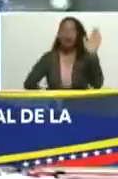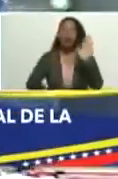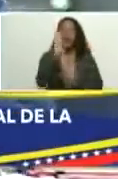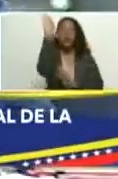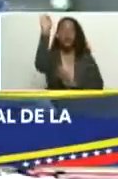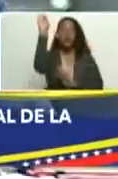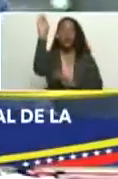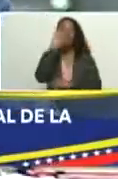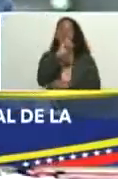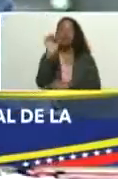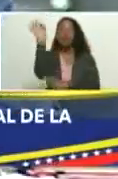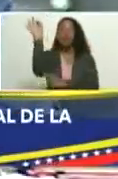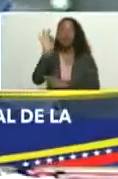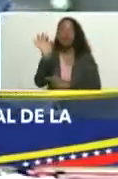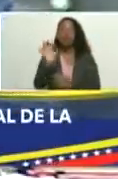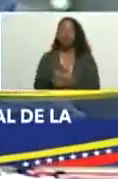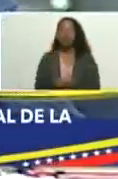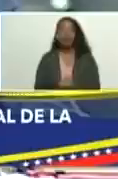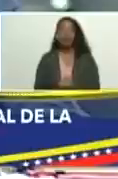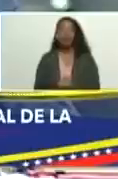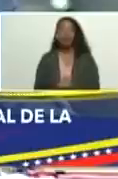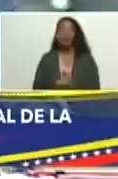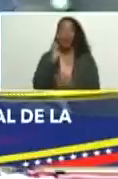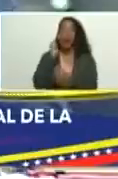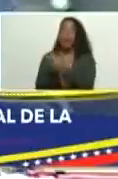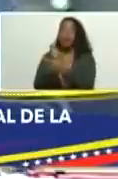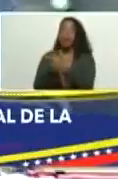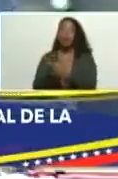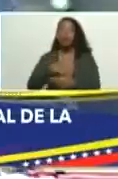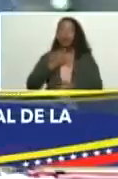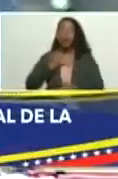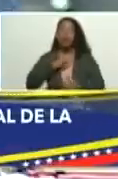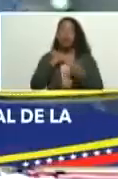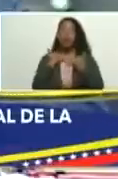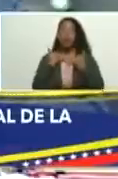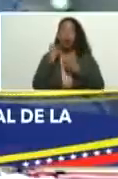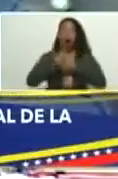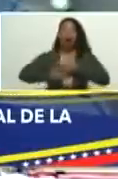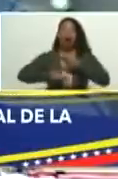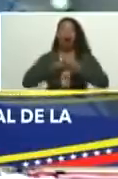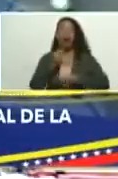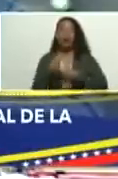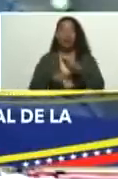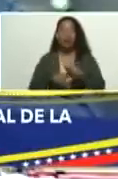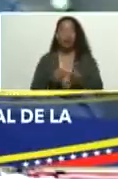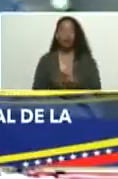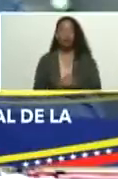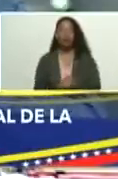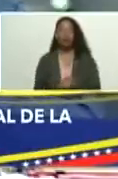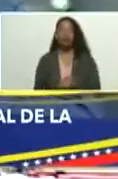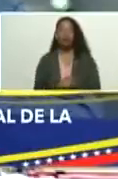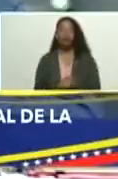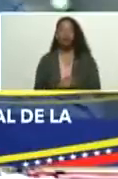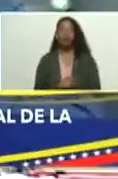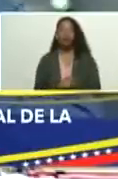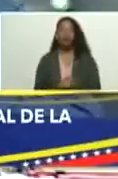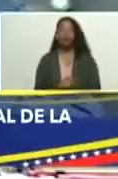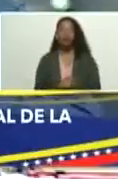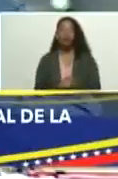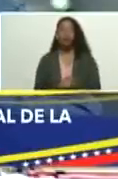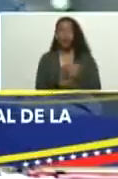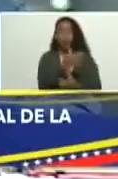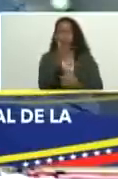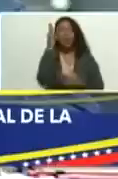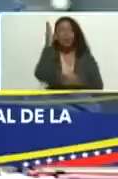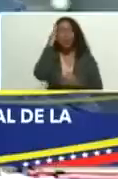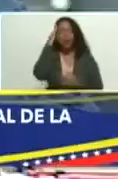tenemos que llevarlas al 100%, con inversión que podamos garantizar nosotros en la medida de lo posible, en medio, ustedes saben,